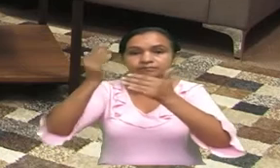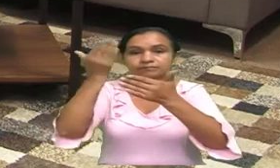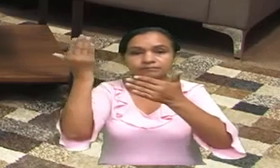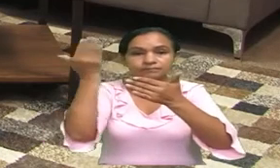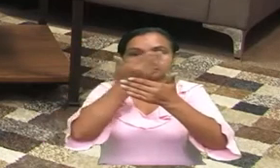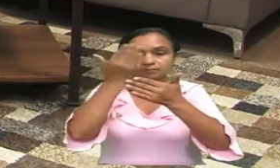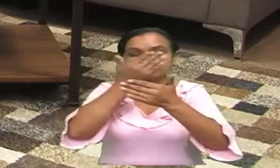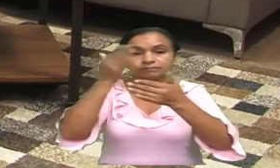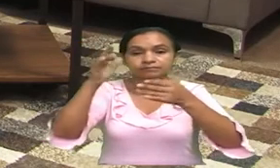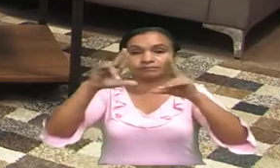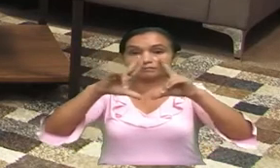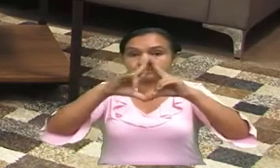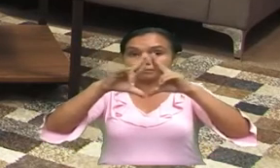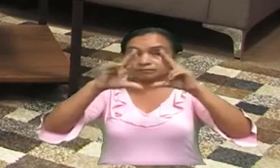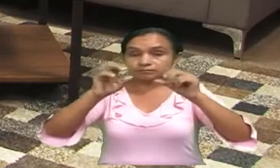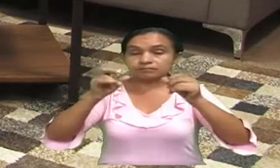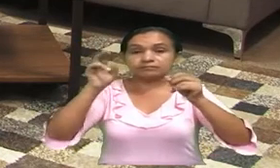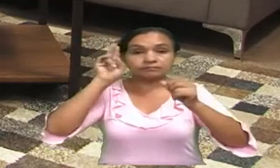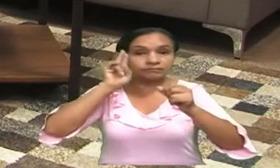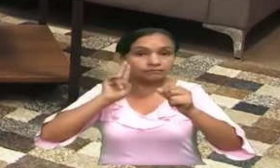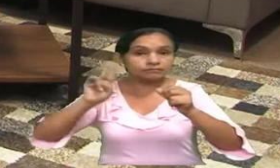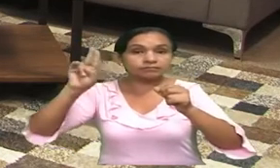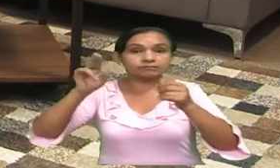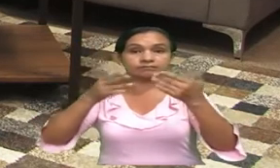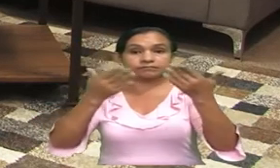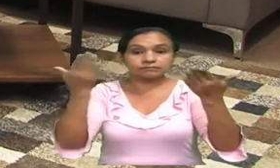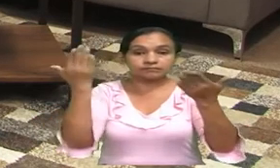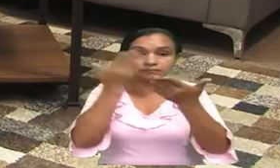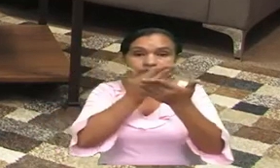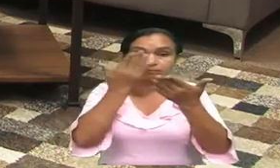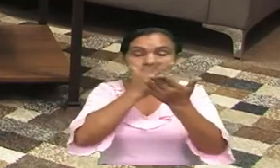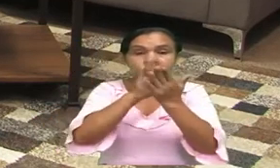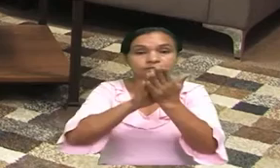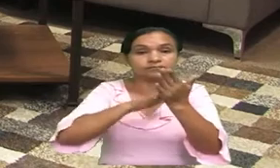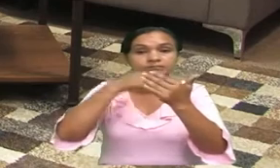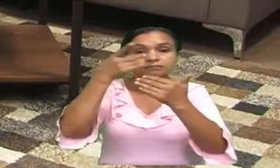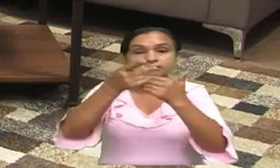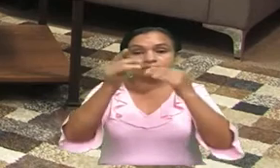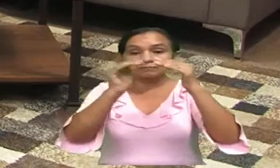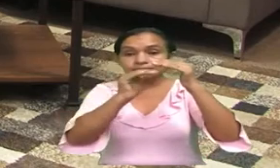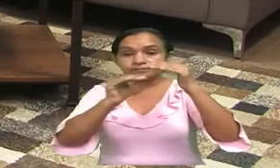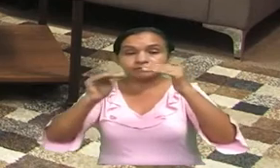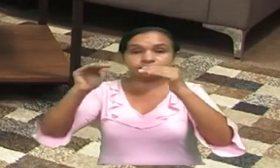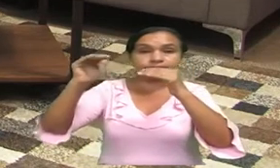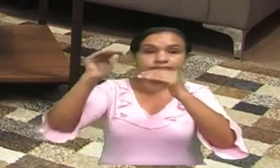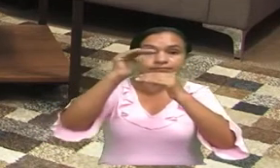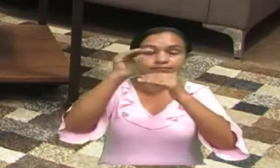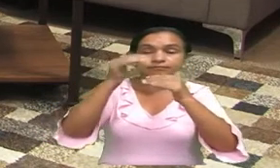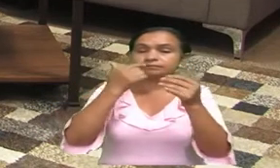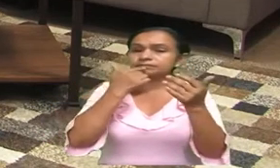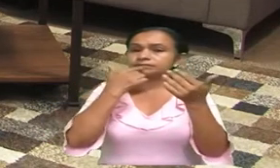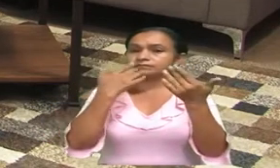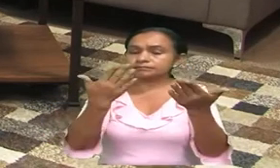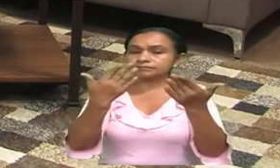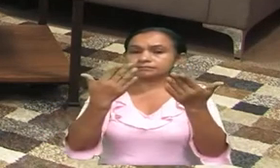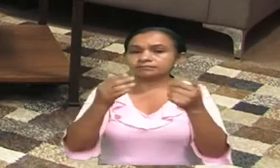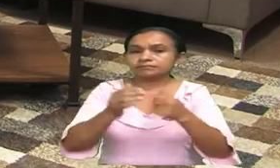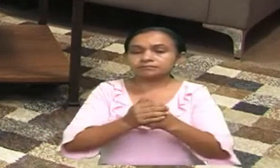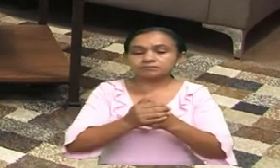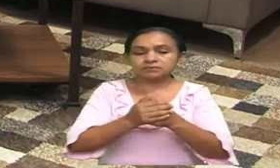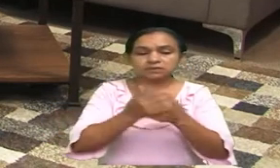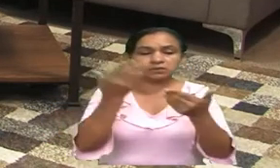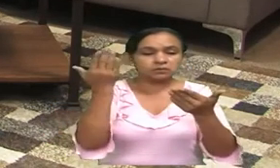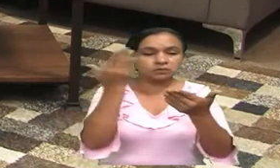universidades nicaragüenses de carreras y programas de posgrado. Okay. O sea, porque la carrera es